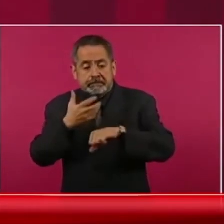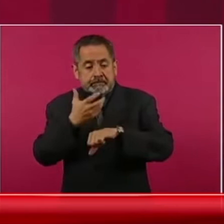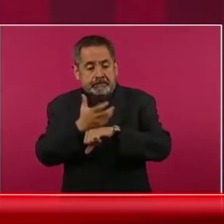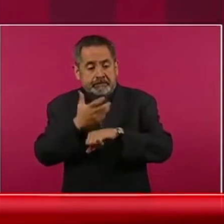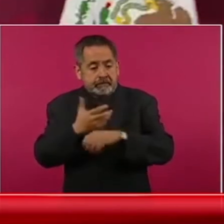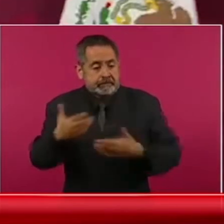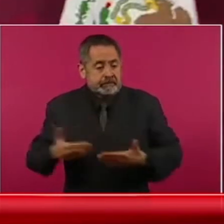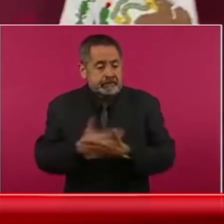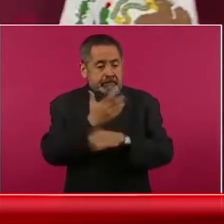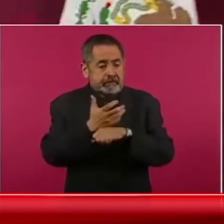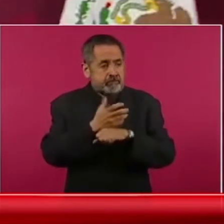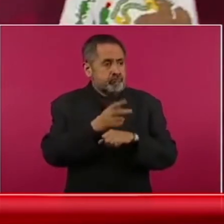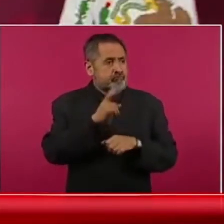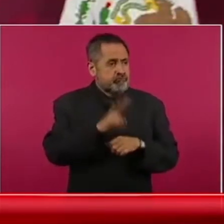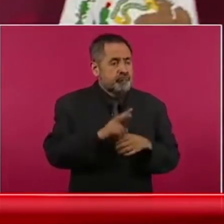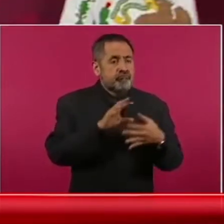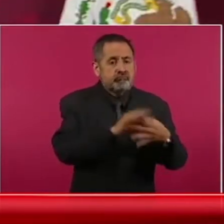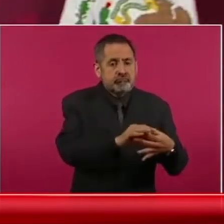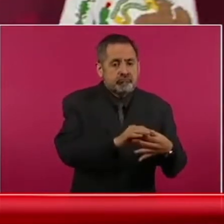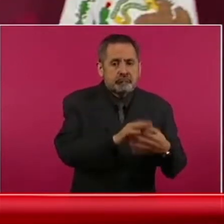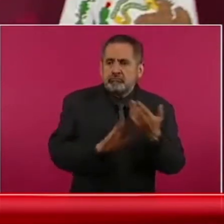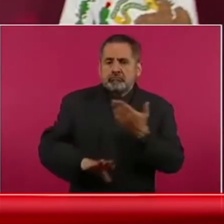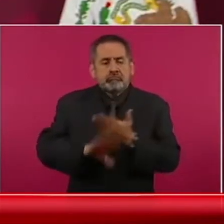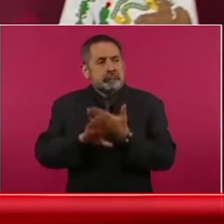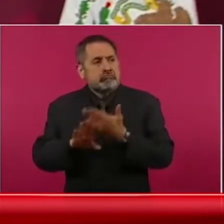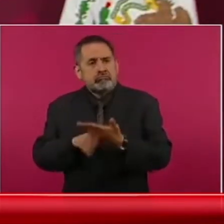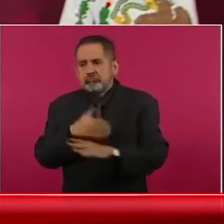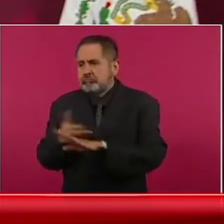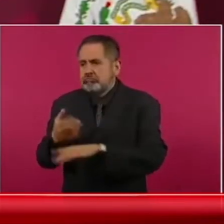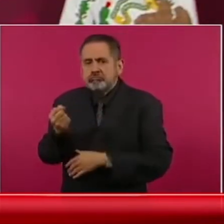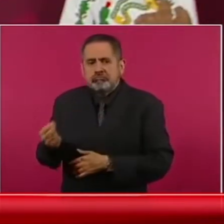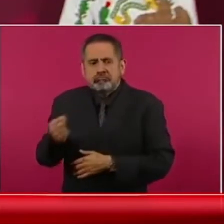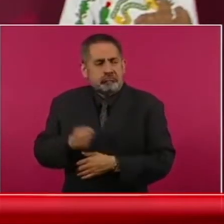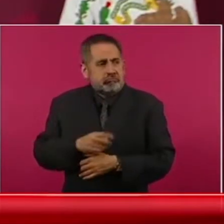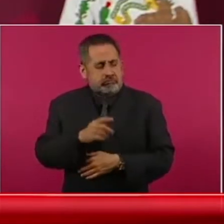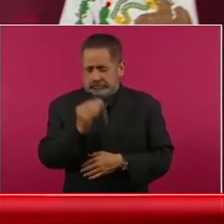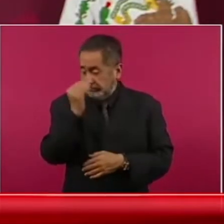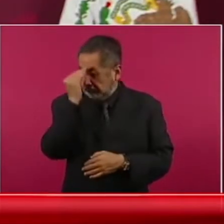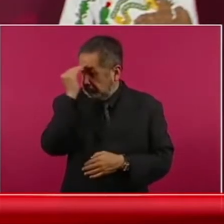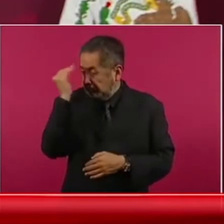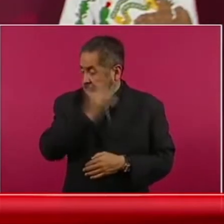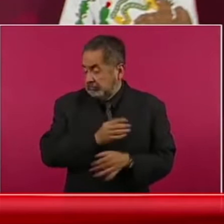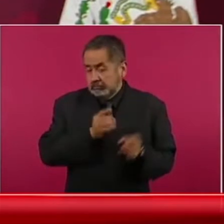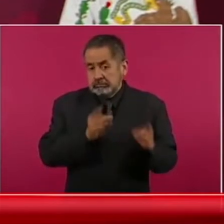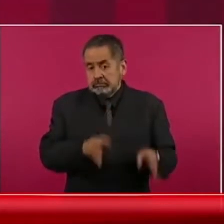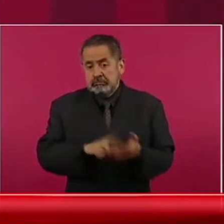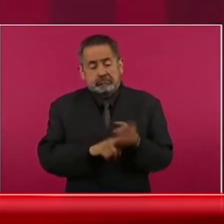que son los más nefastos